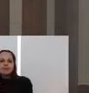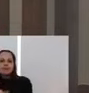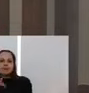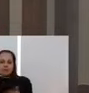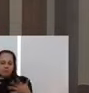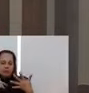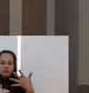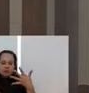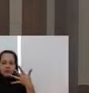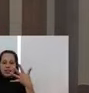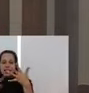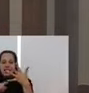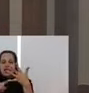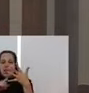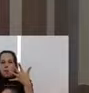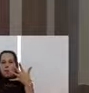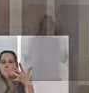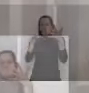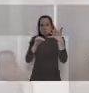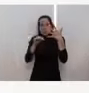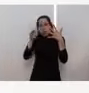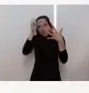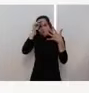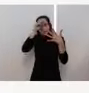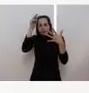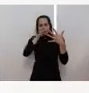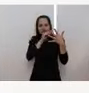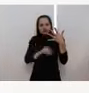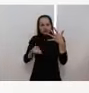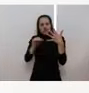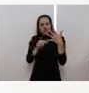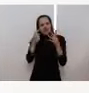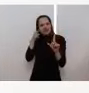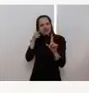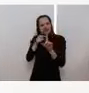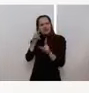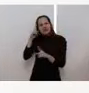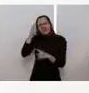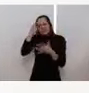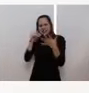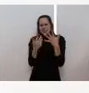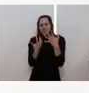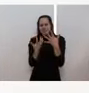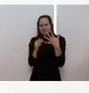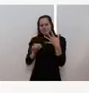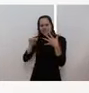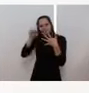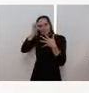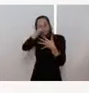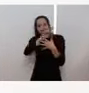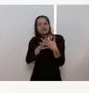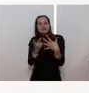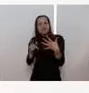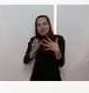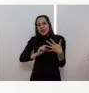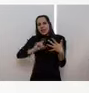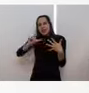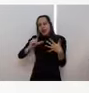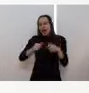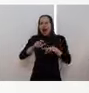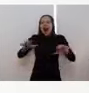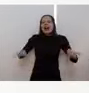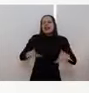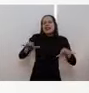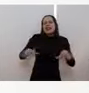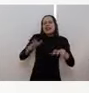quinto lugar y nuestro reto y nuestra meta es llegar a ocupar ese primer lugar liderando esta esta actividad de